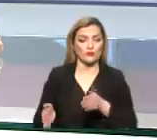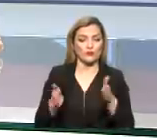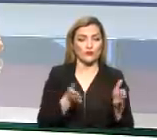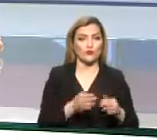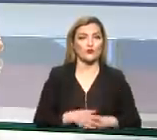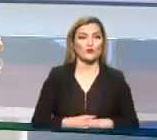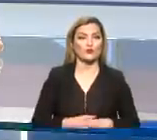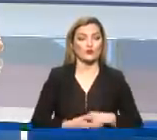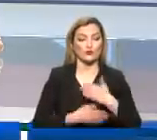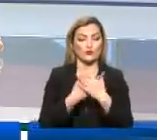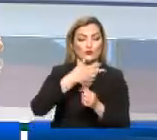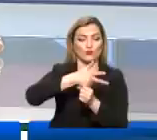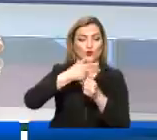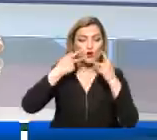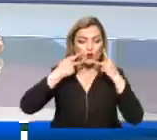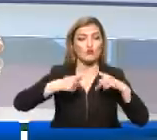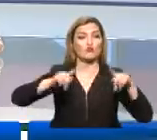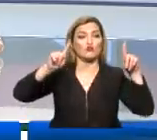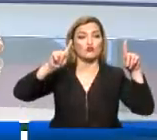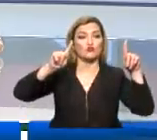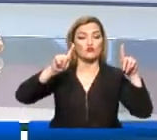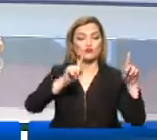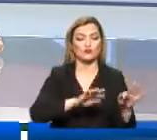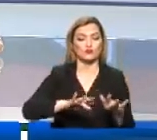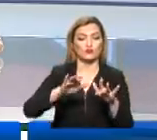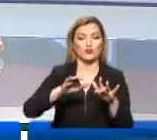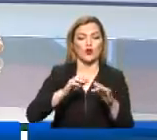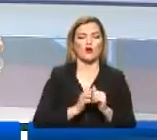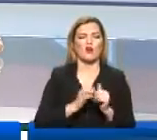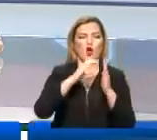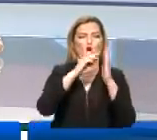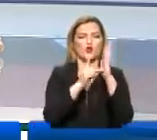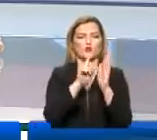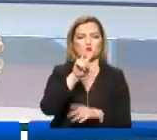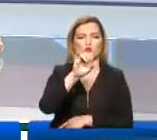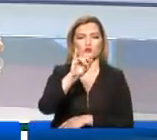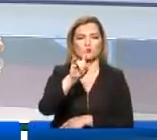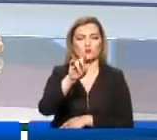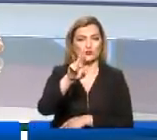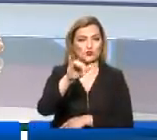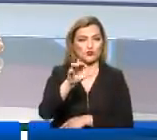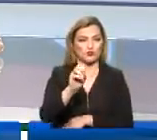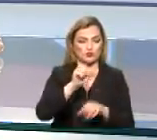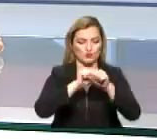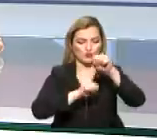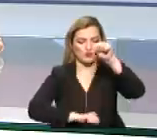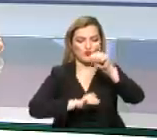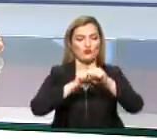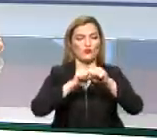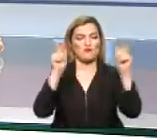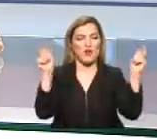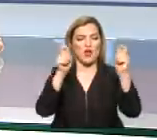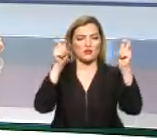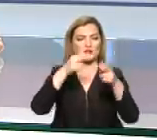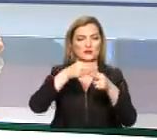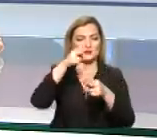tema, un nuevo video publicado por el portal digital Código Vidrio revela las fiestas que mantenía el ex canciller Ricardo Patiño